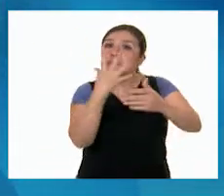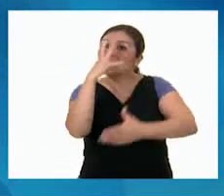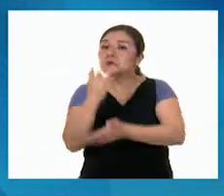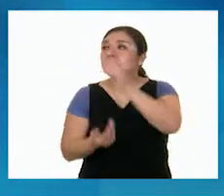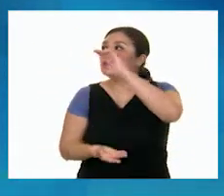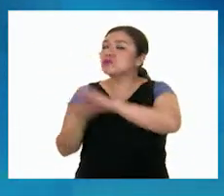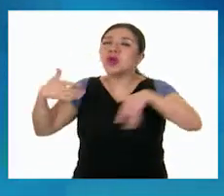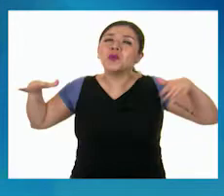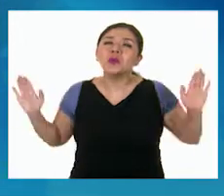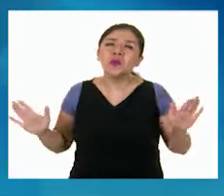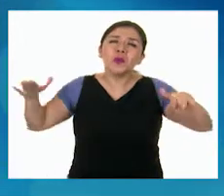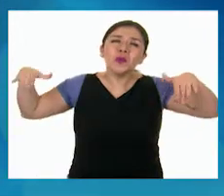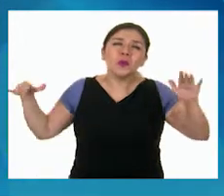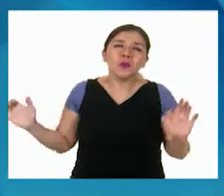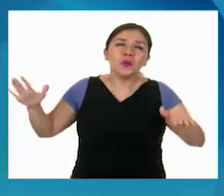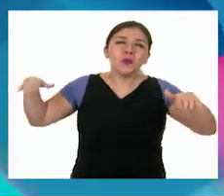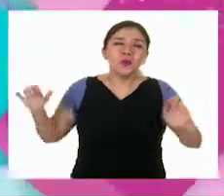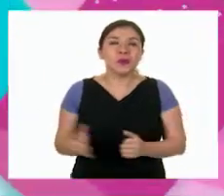volando.